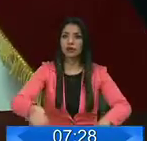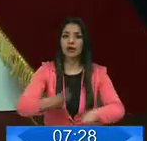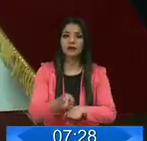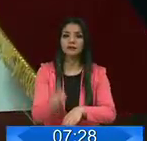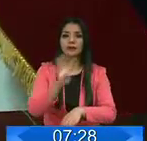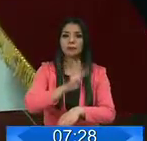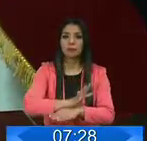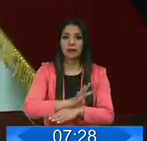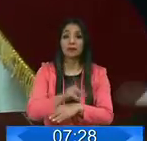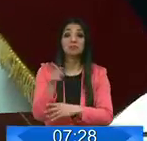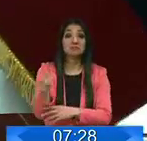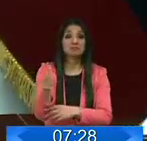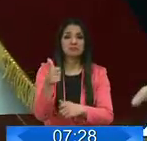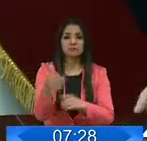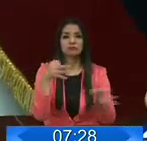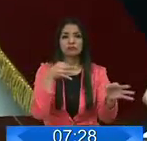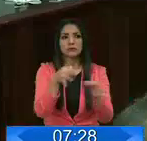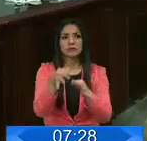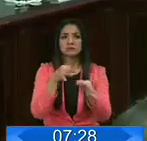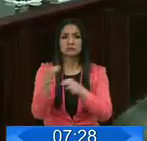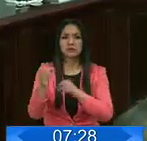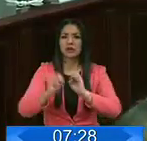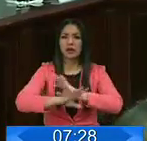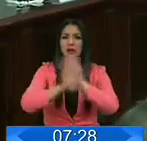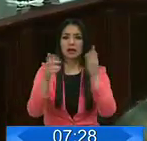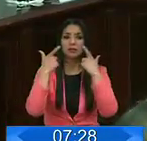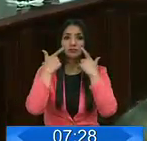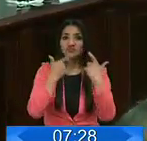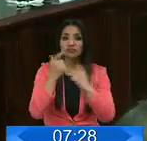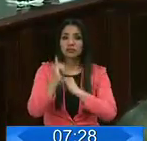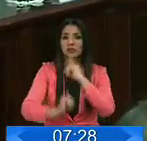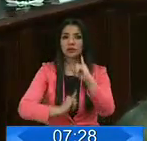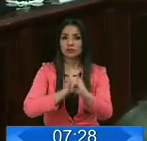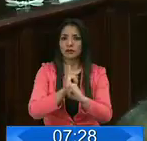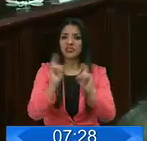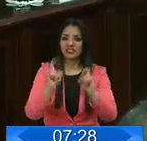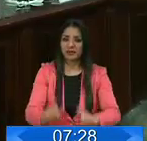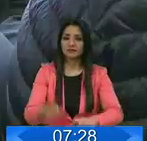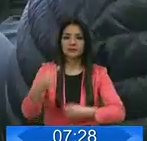que aclaren la situación de los veedores internacionales.